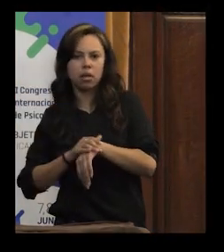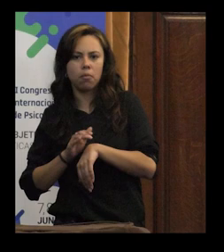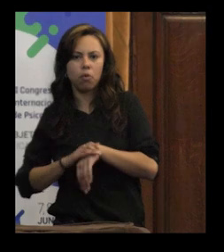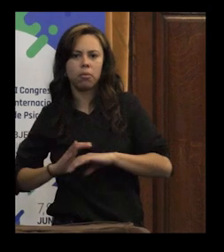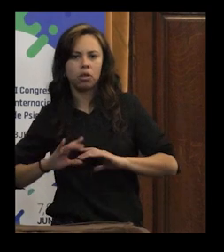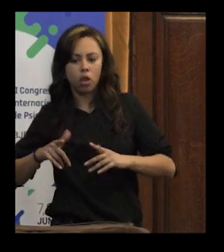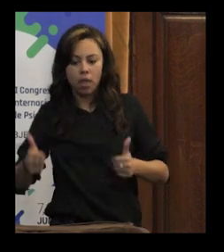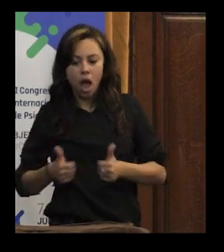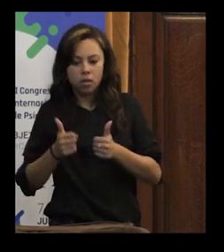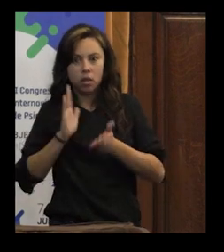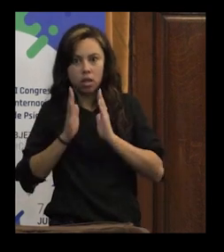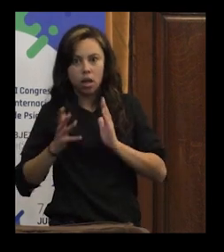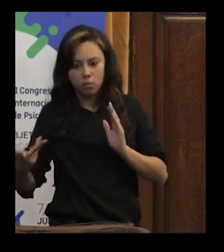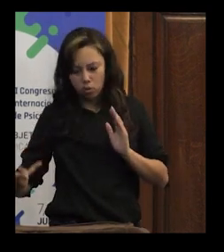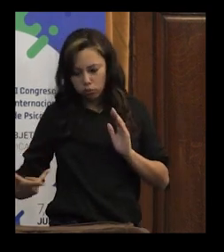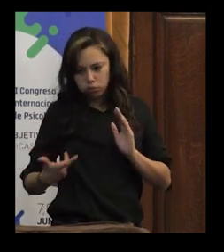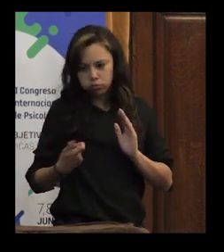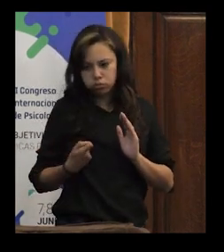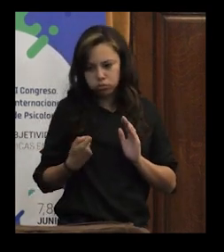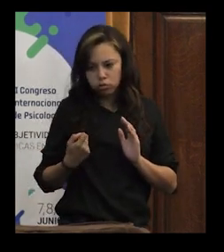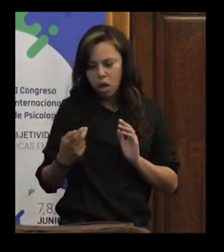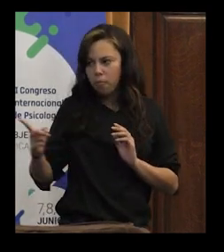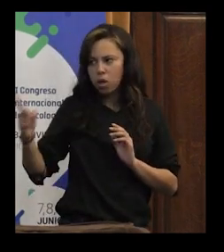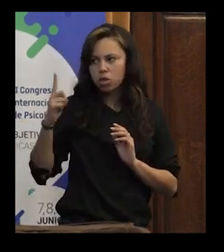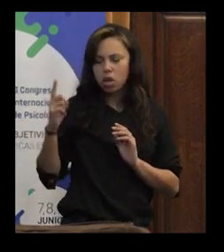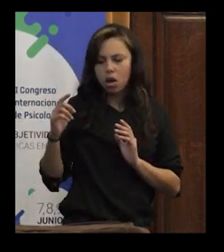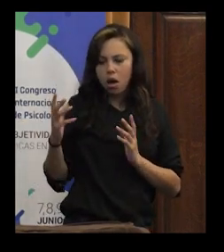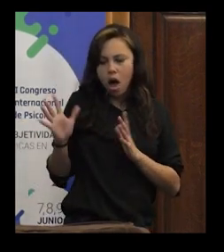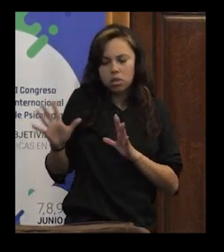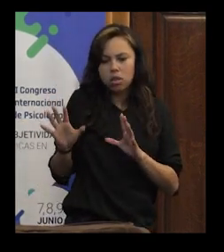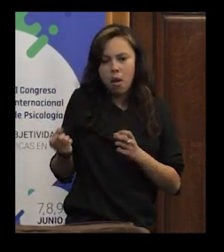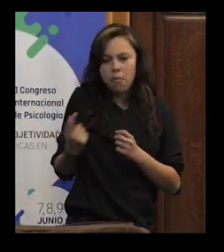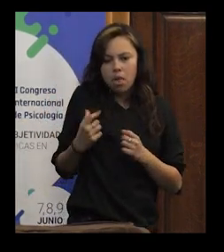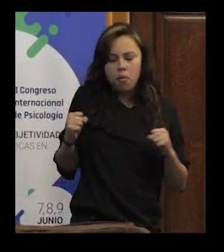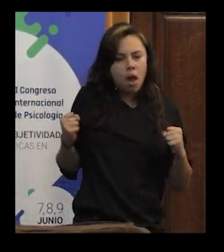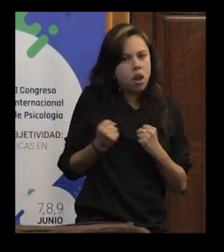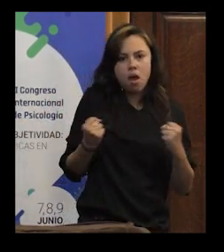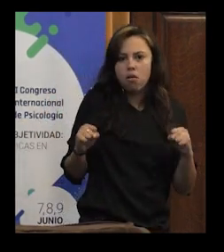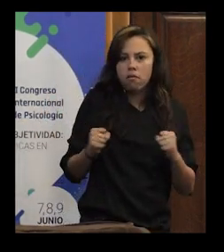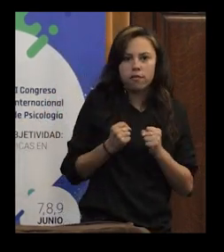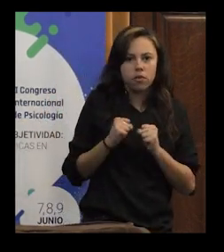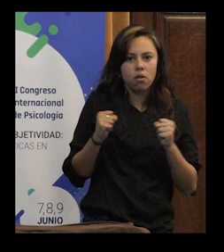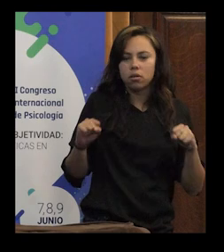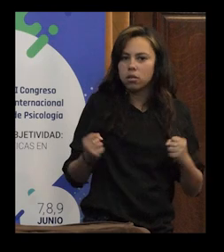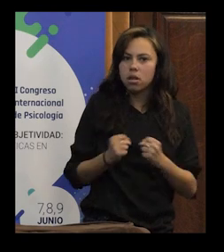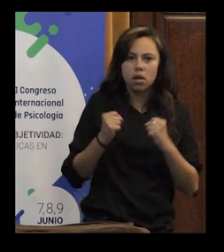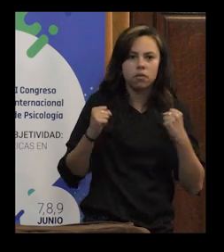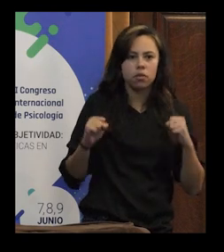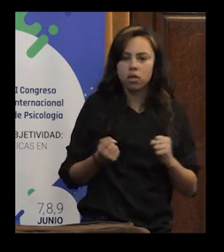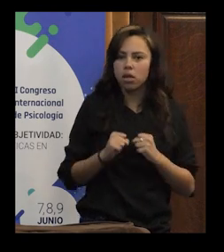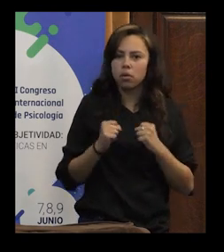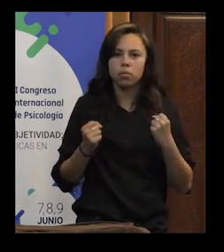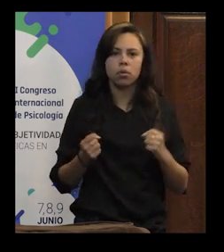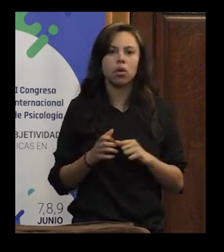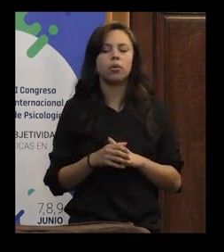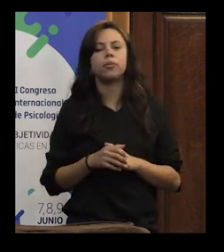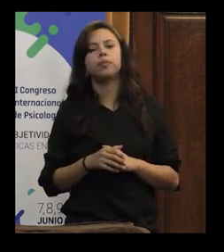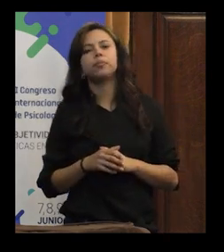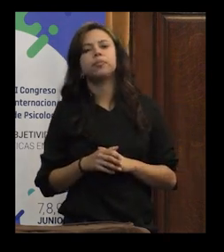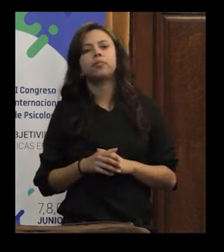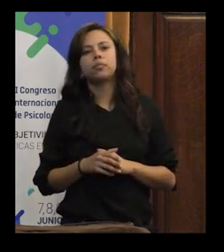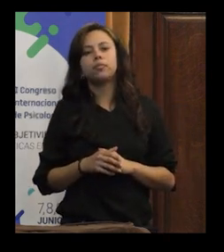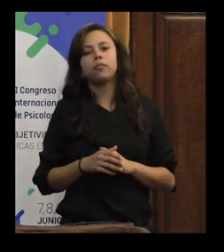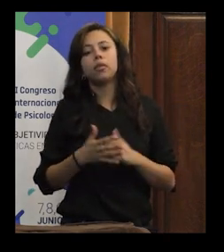Pero, en lugar de esto, ilustra maravillosamente cómo la movilización de la lógica